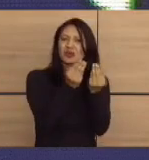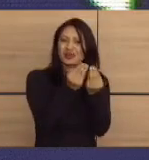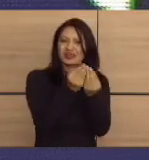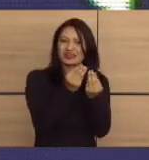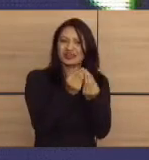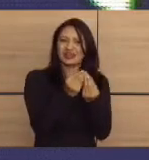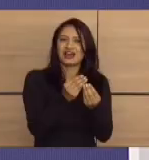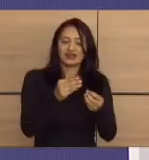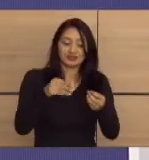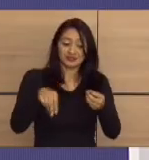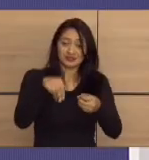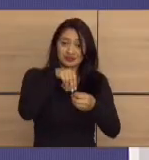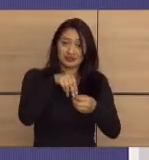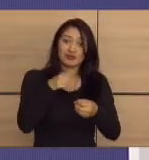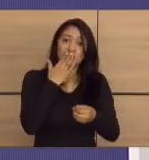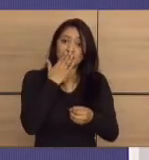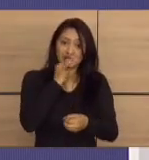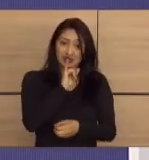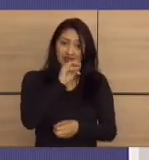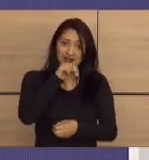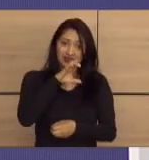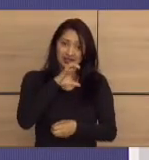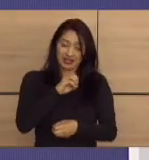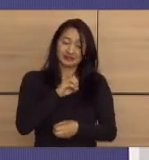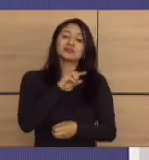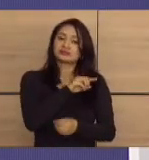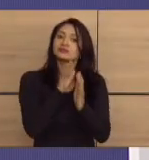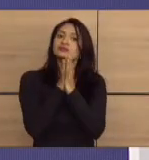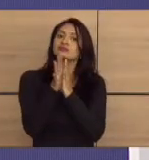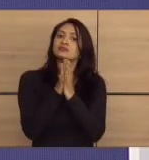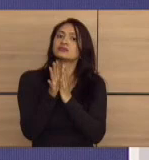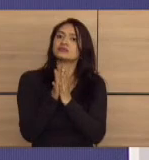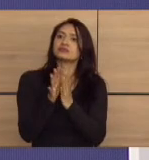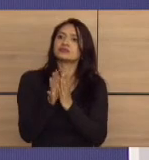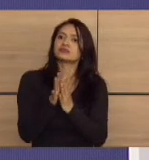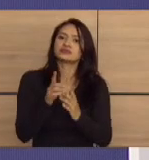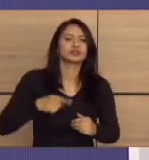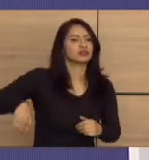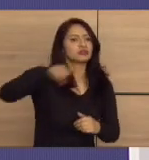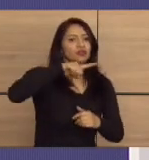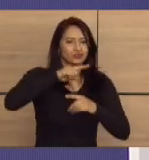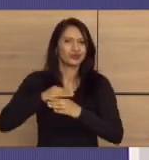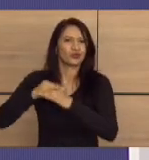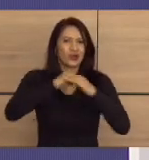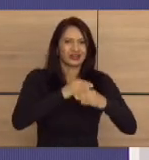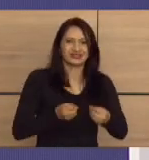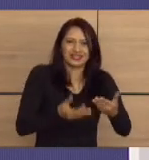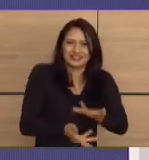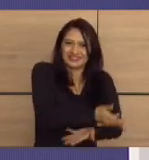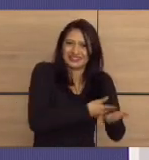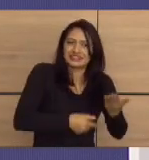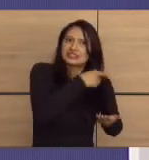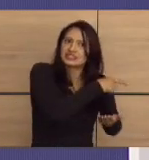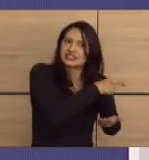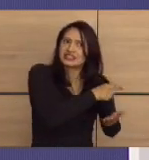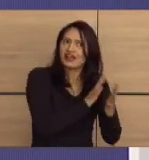que hablaba del Suma Causay, Suma Yuyay. Eso, para todos los pueblos indígenas, el origen de eso es